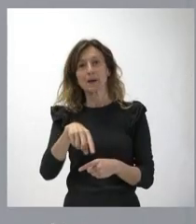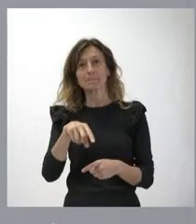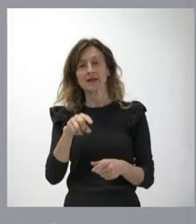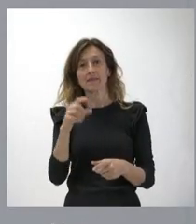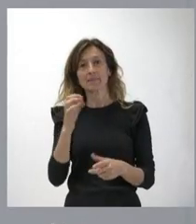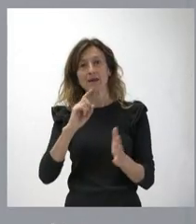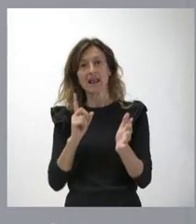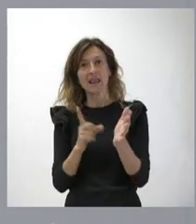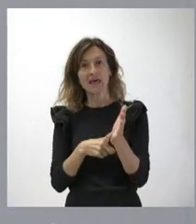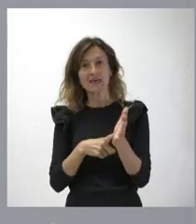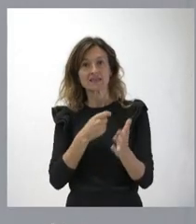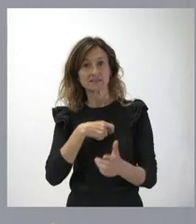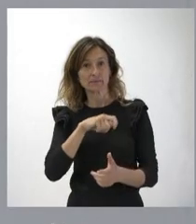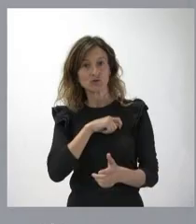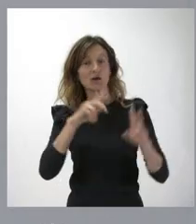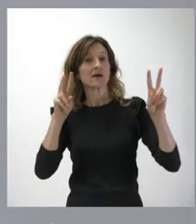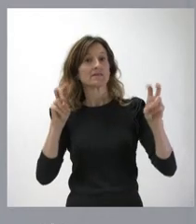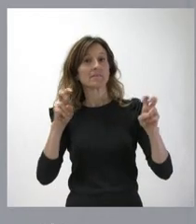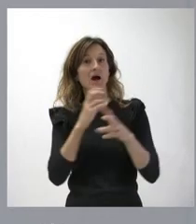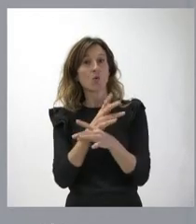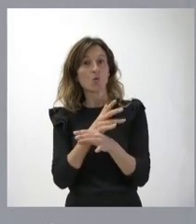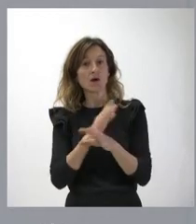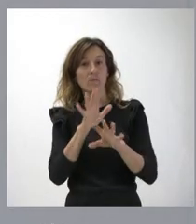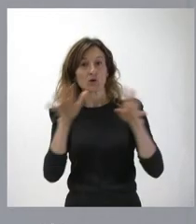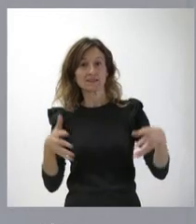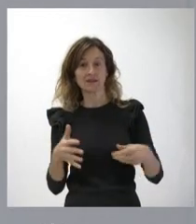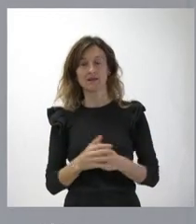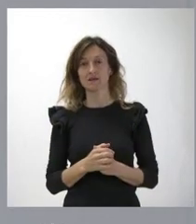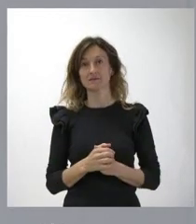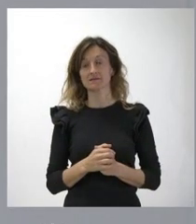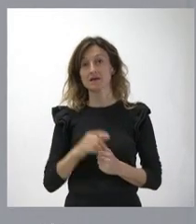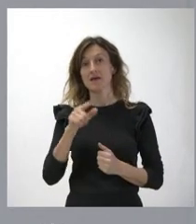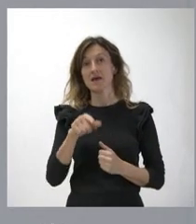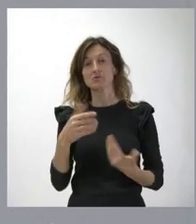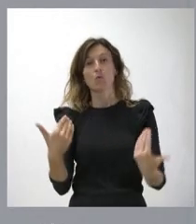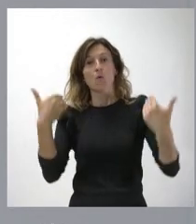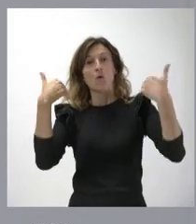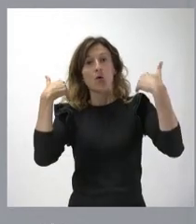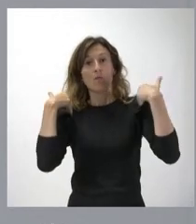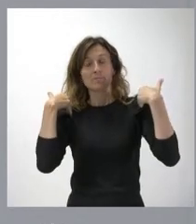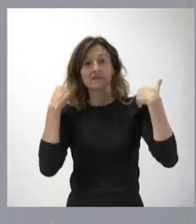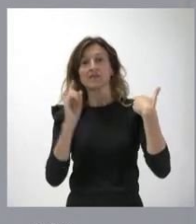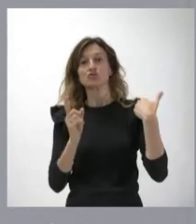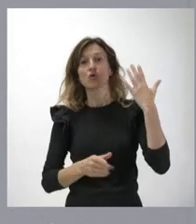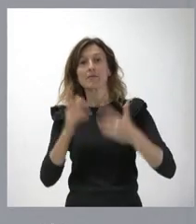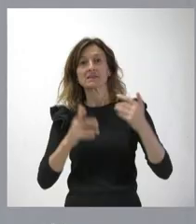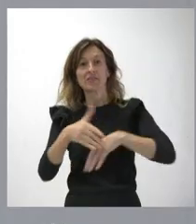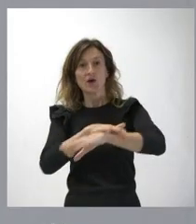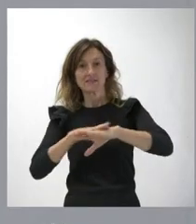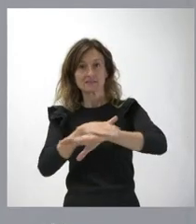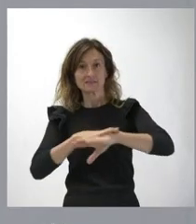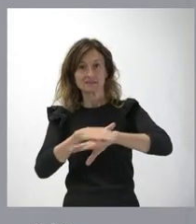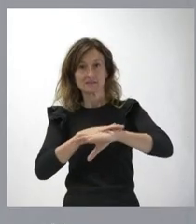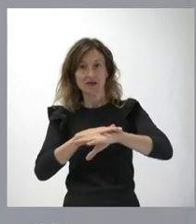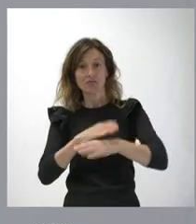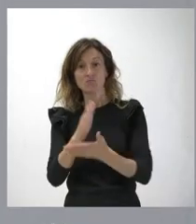la legislación española en materia del juego por internet que esa es una competencia exclusiva de la administración del Estado no puede ser regulado por